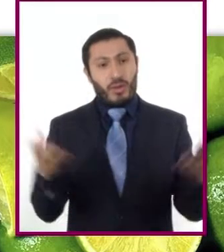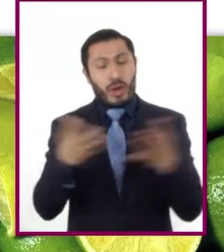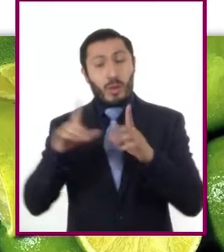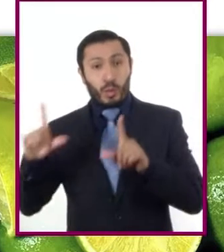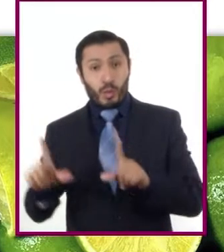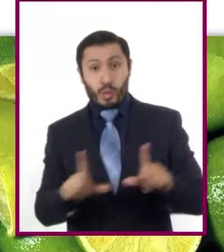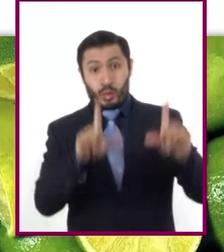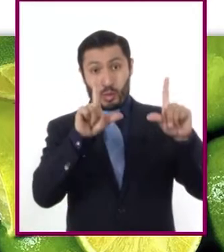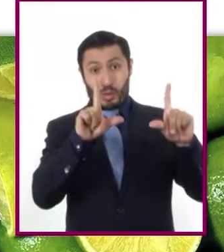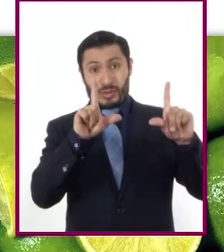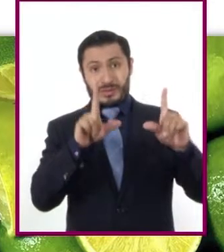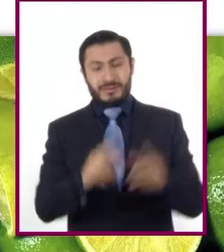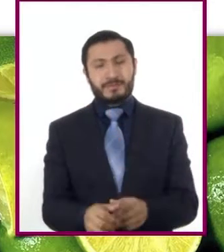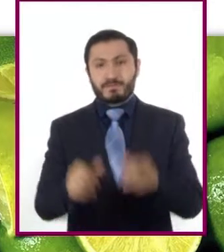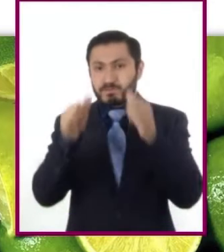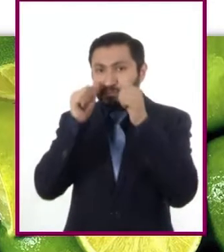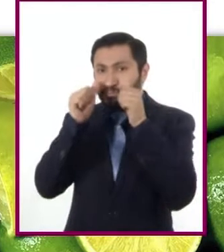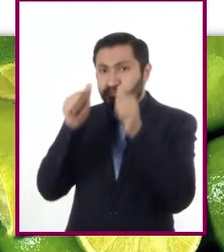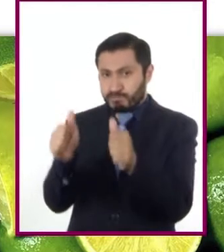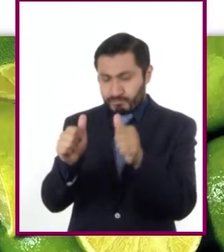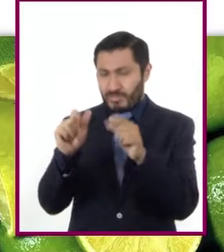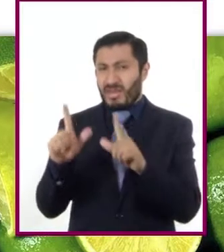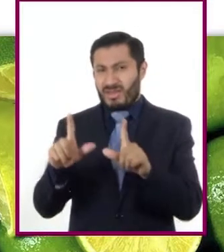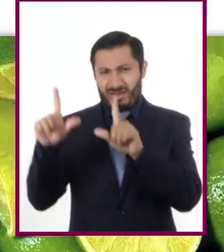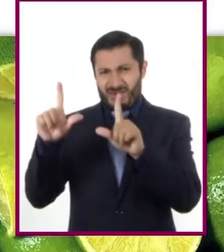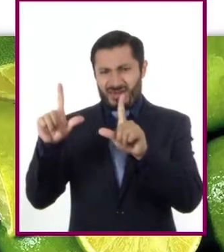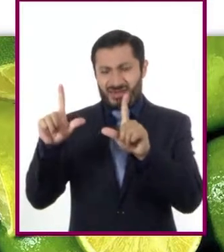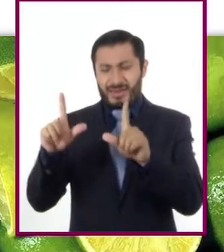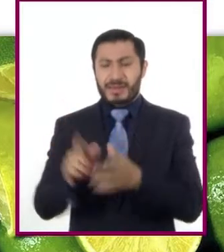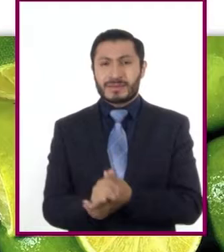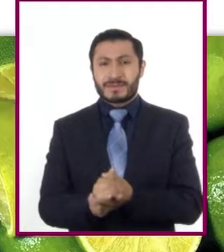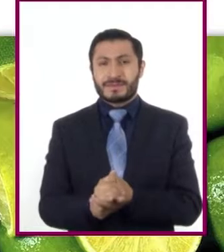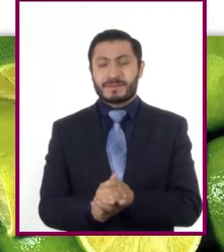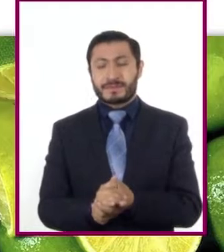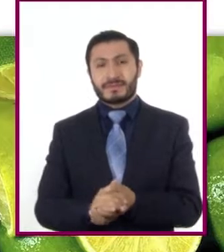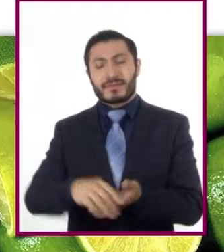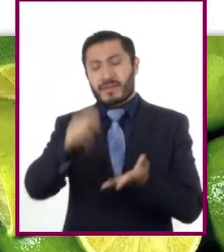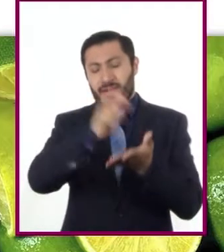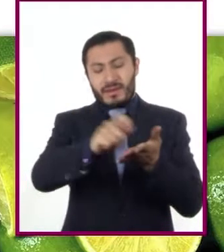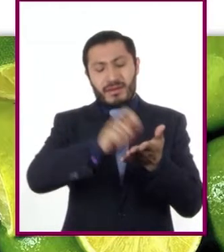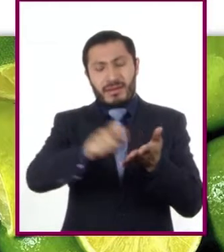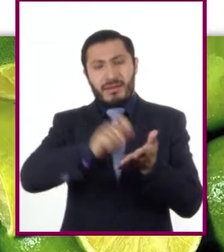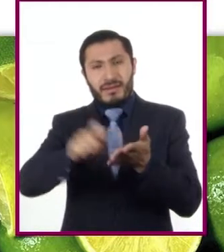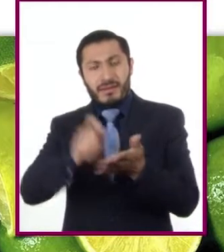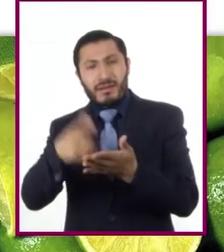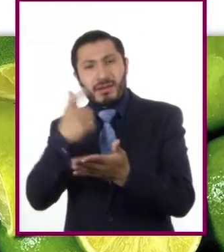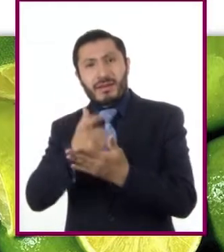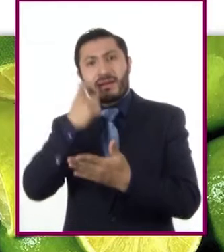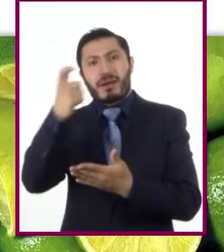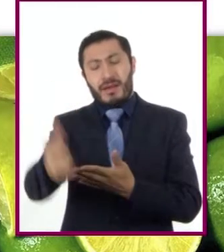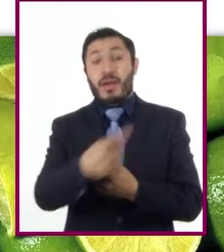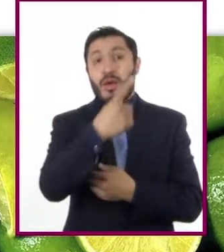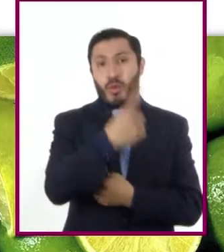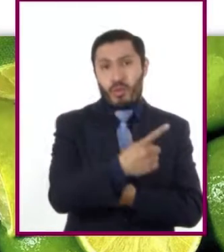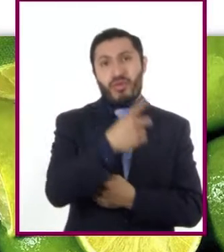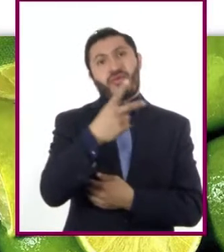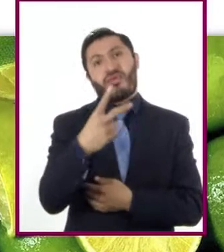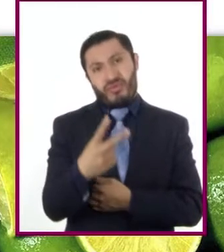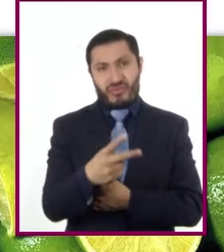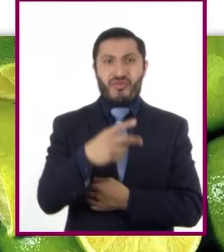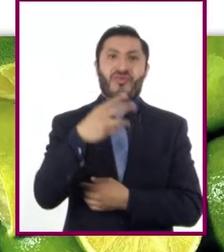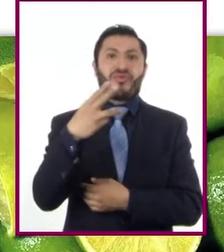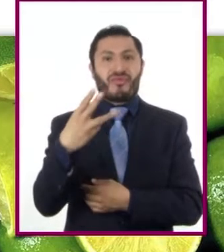tabla. Observemos la tabla en la cual se registra el precio que se pagaría por 1,